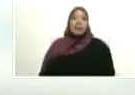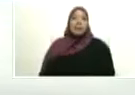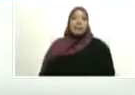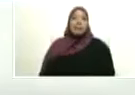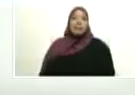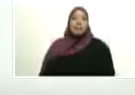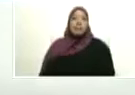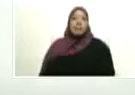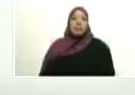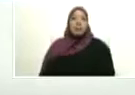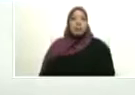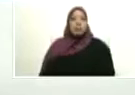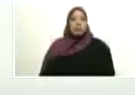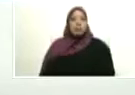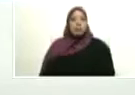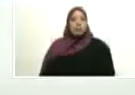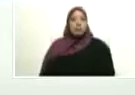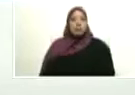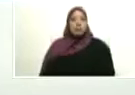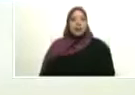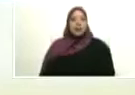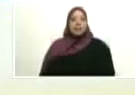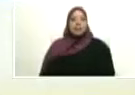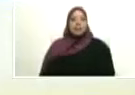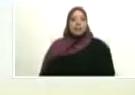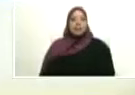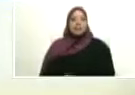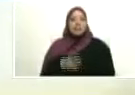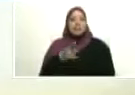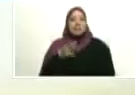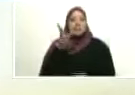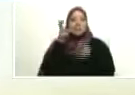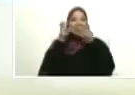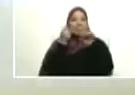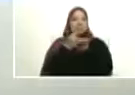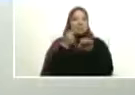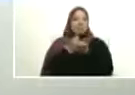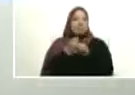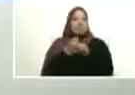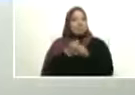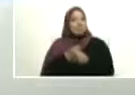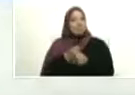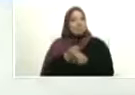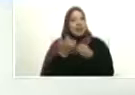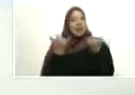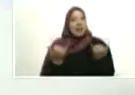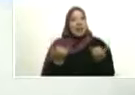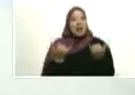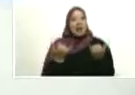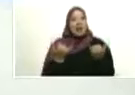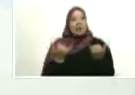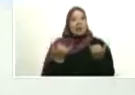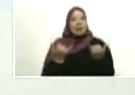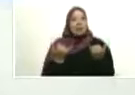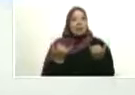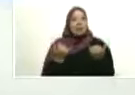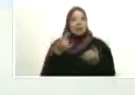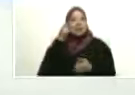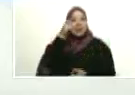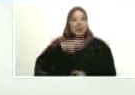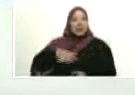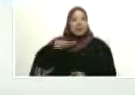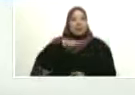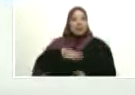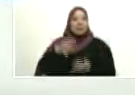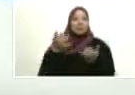Me alegró la tarde. Bueno, Wesley, este es su hogar, es tu hogar. El hogar